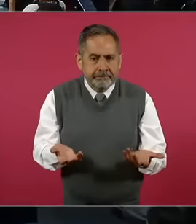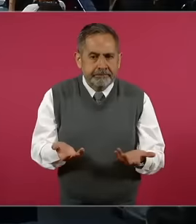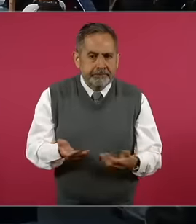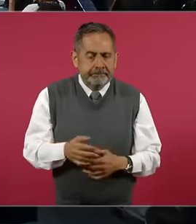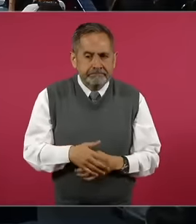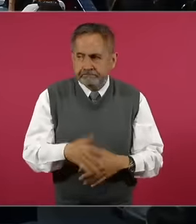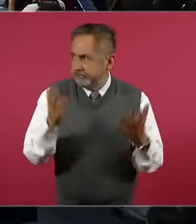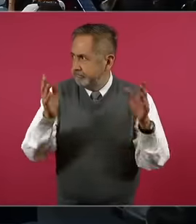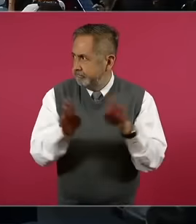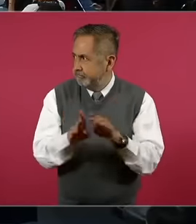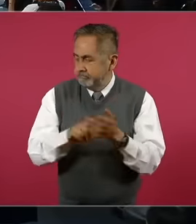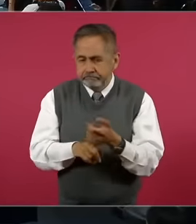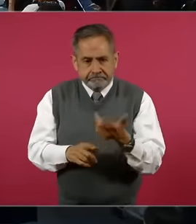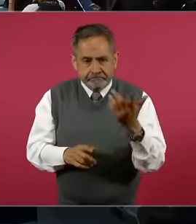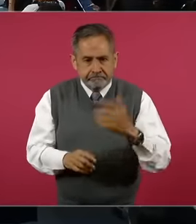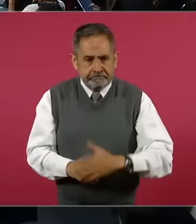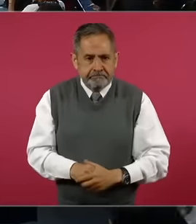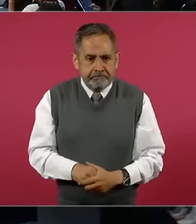Entonces,